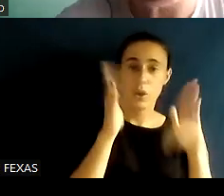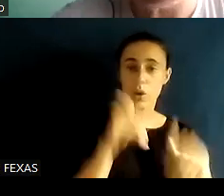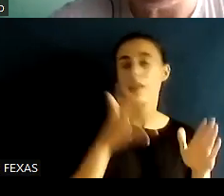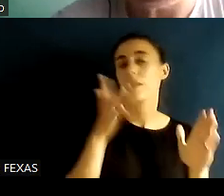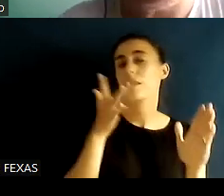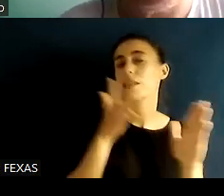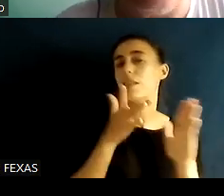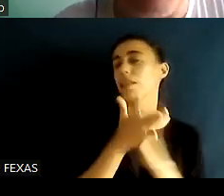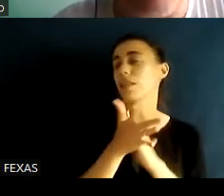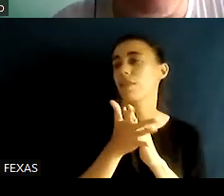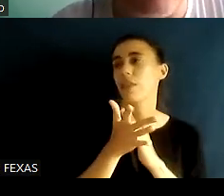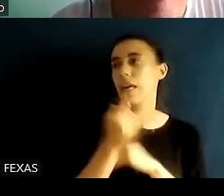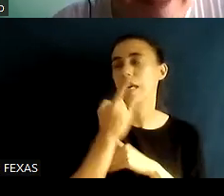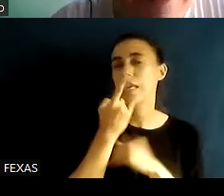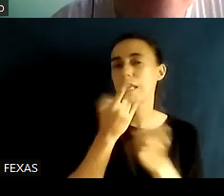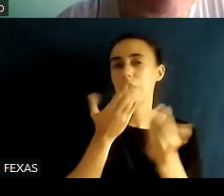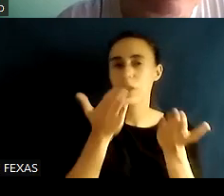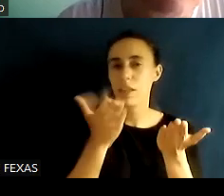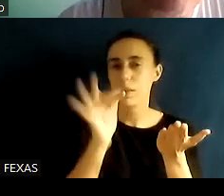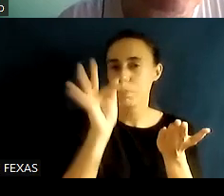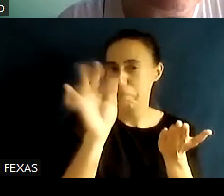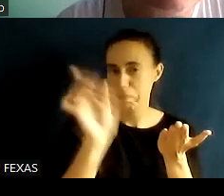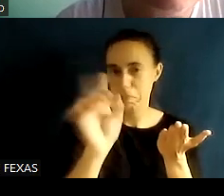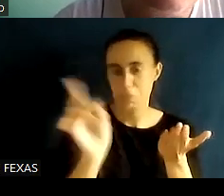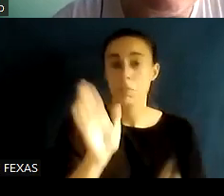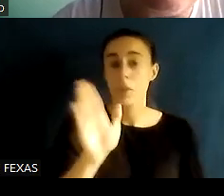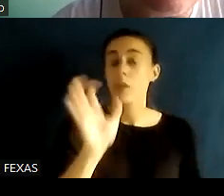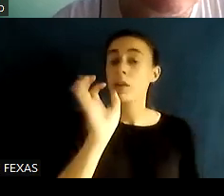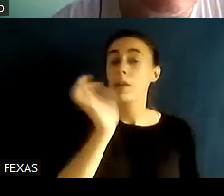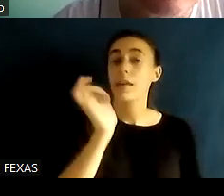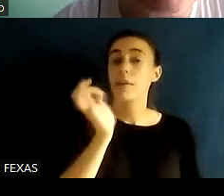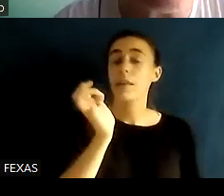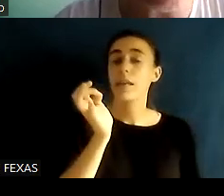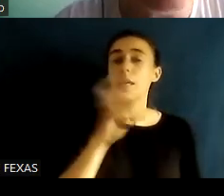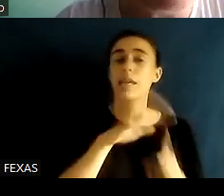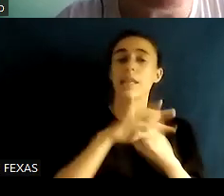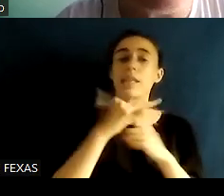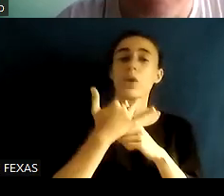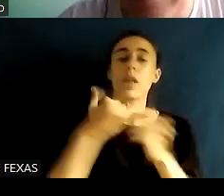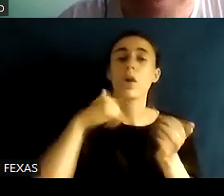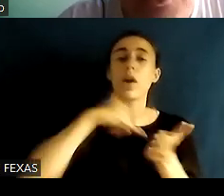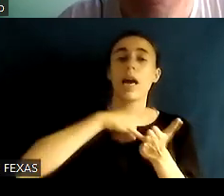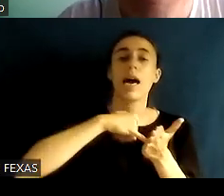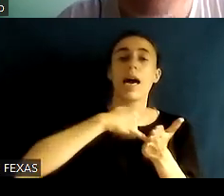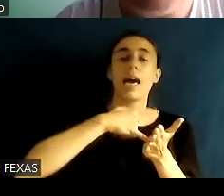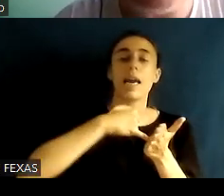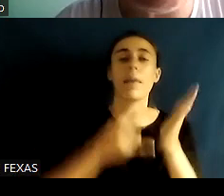que aportar ningún beneficio. Lo que pasa es que sí que es verdad, como os digo, que en situaciones de anemia pues, pueden aparecer